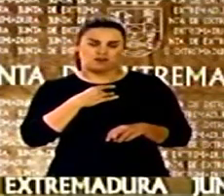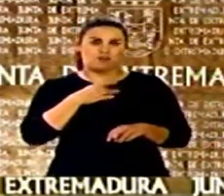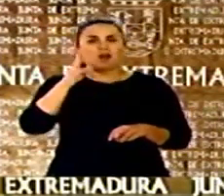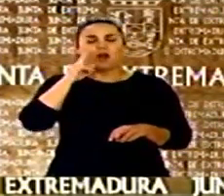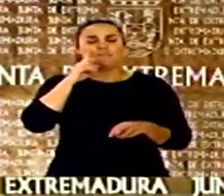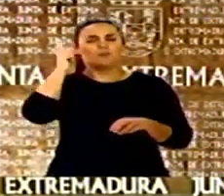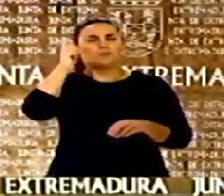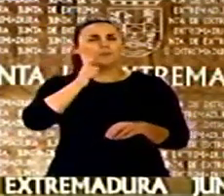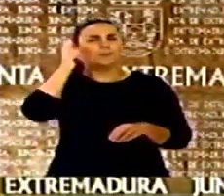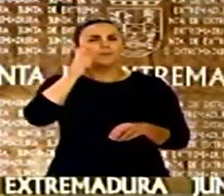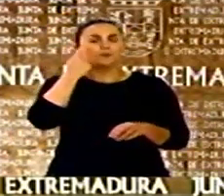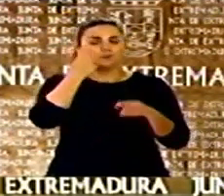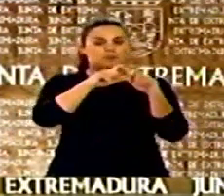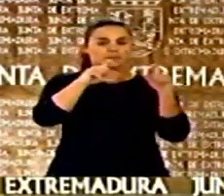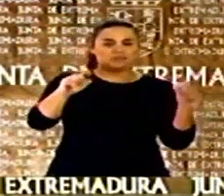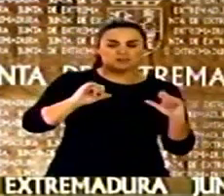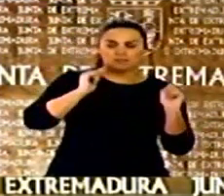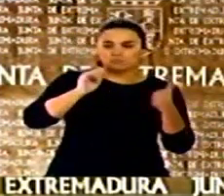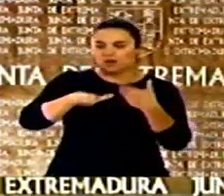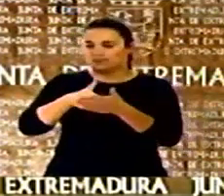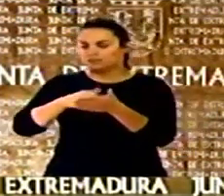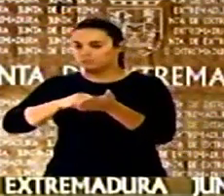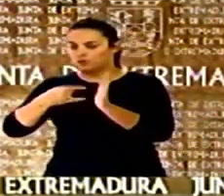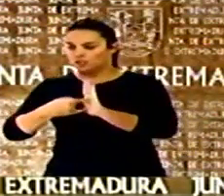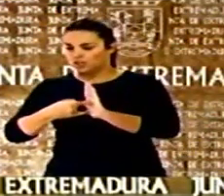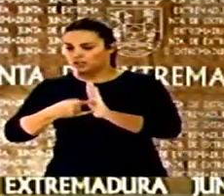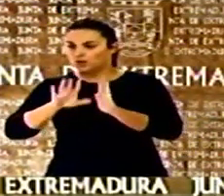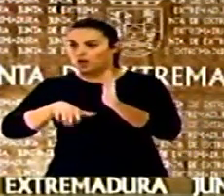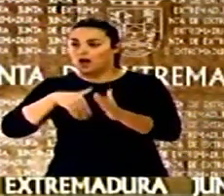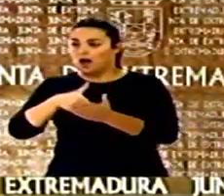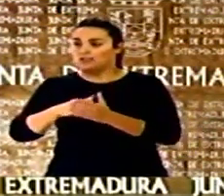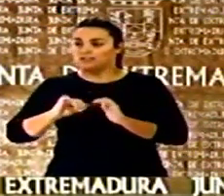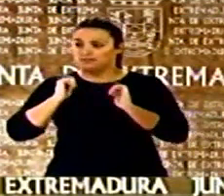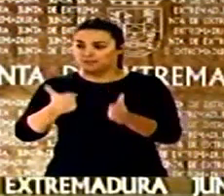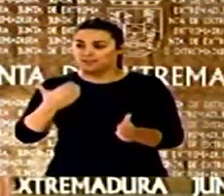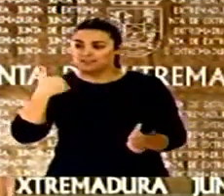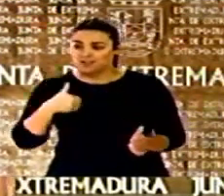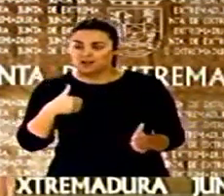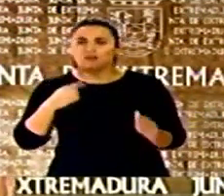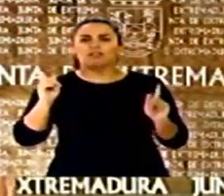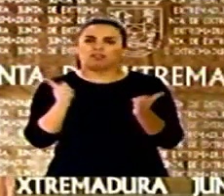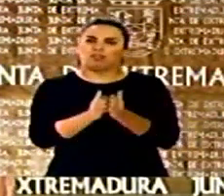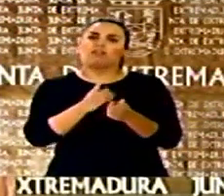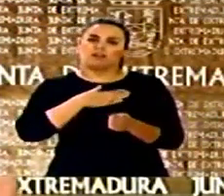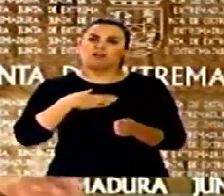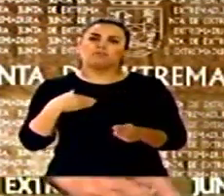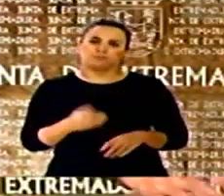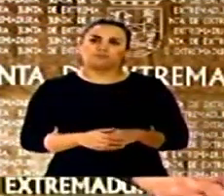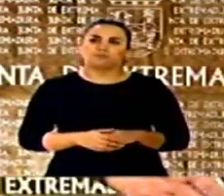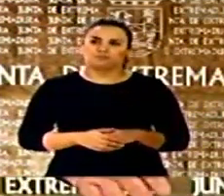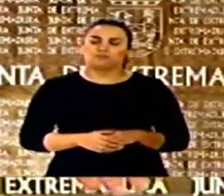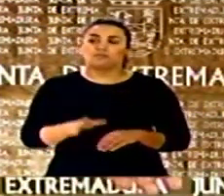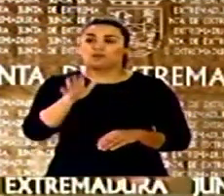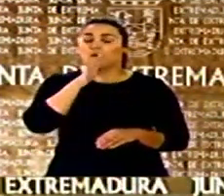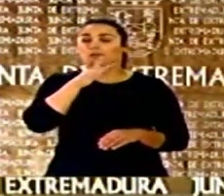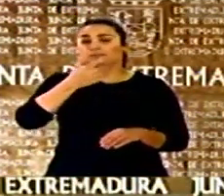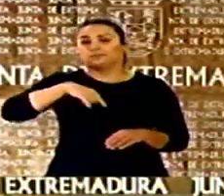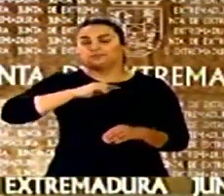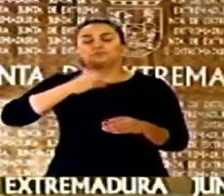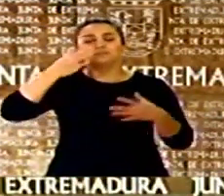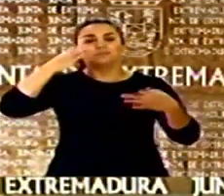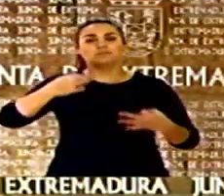nueva para hacerlo posible. Entonces, con leyes se pueden cambiar las cosas. Y la Lotus y la ley para una administración